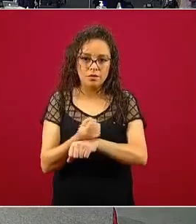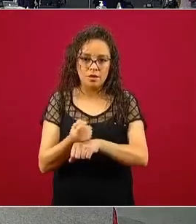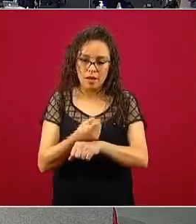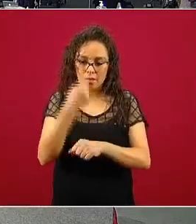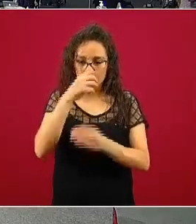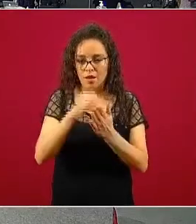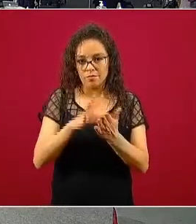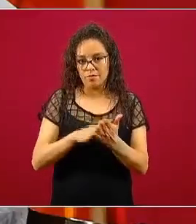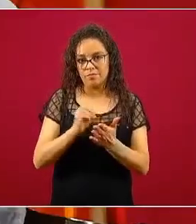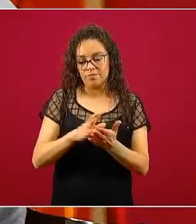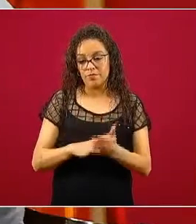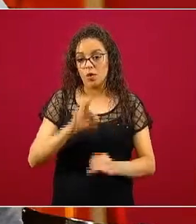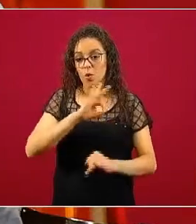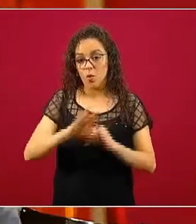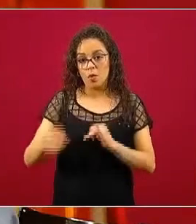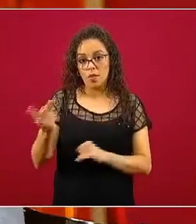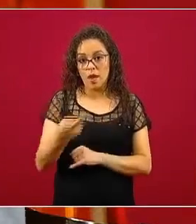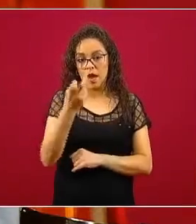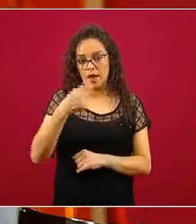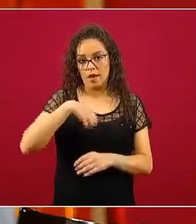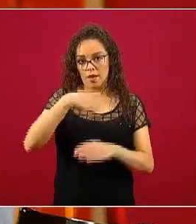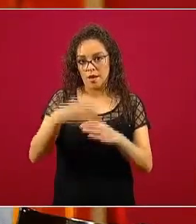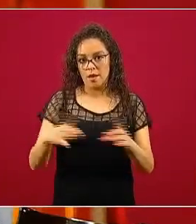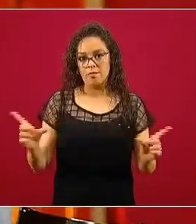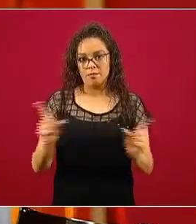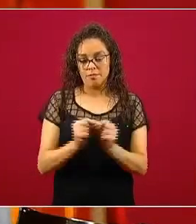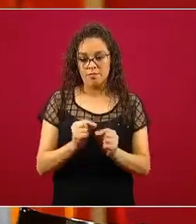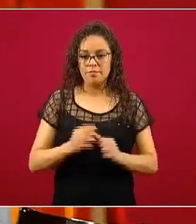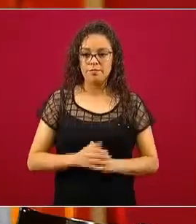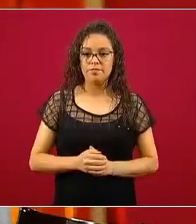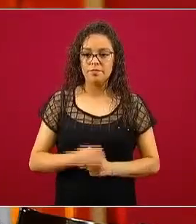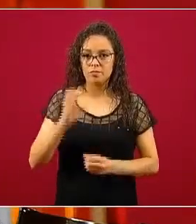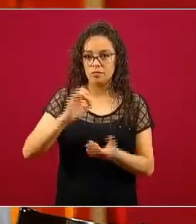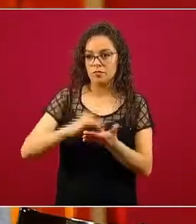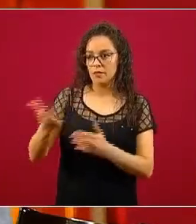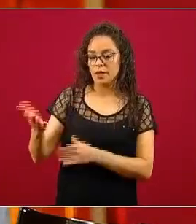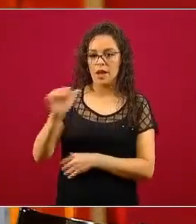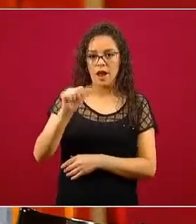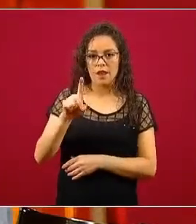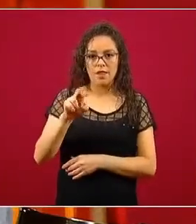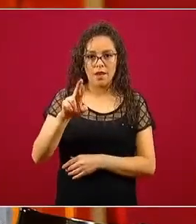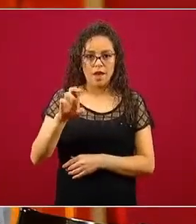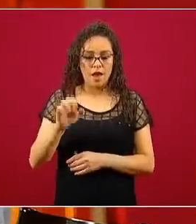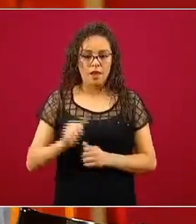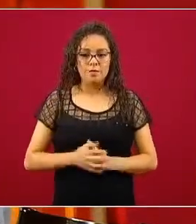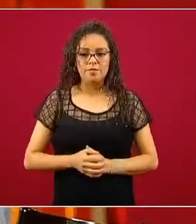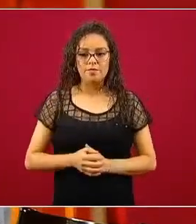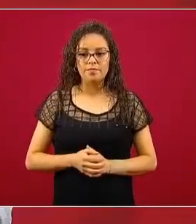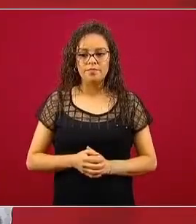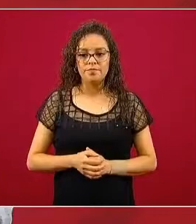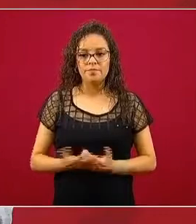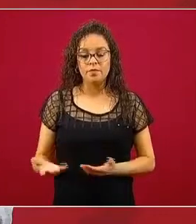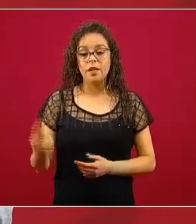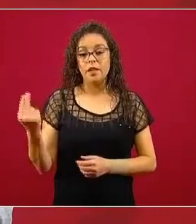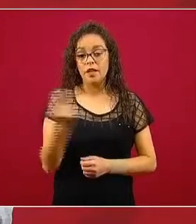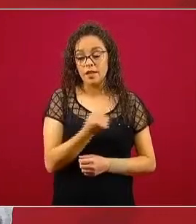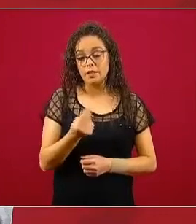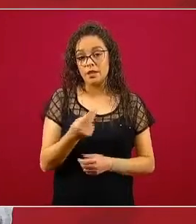que le agradezco, Andrea, que consiste en: preparémonos para una epidemia larga.